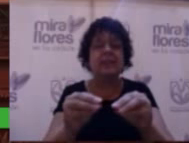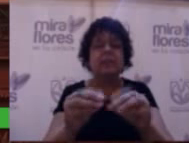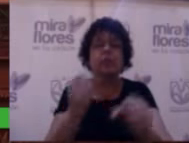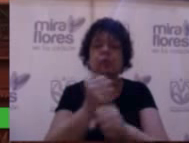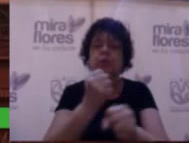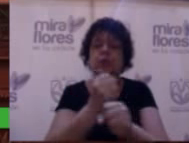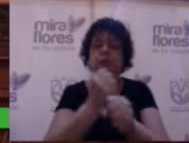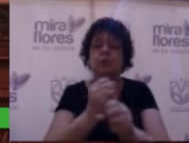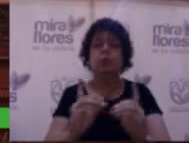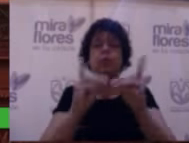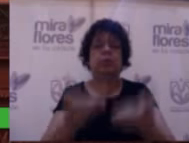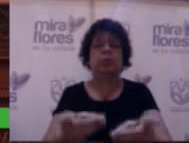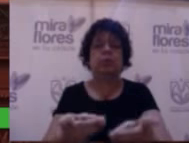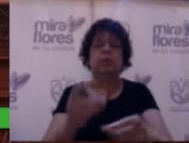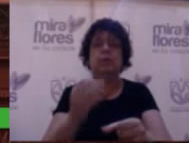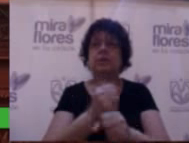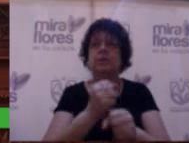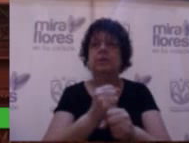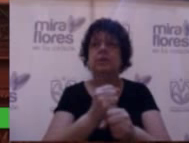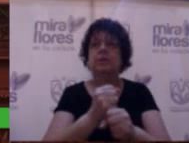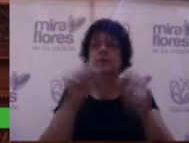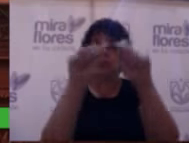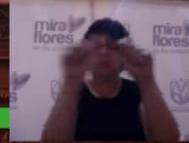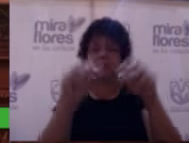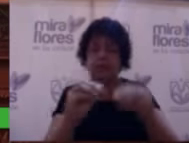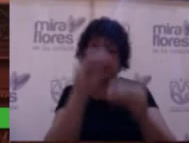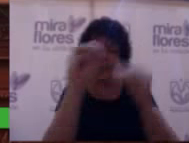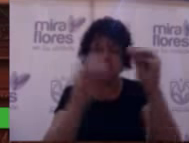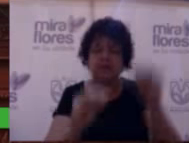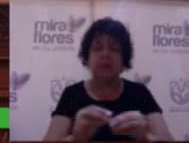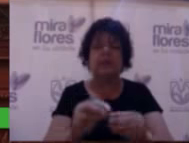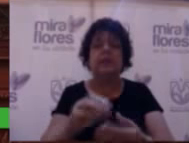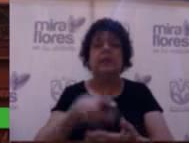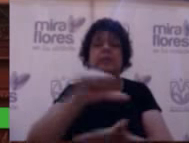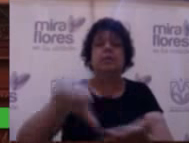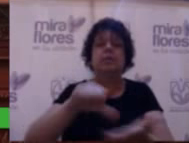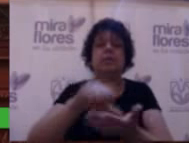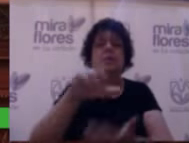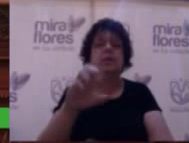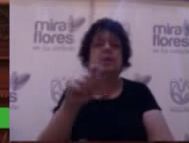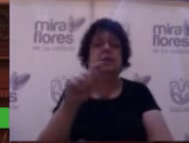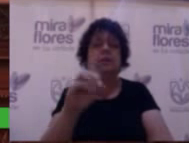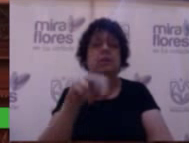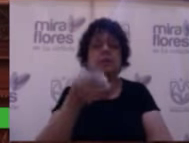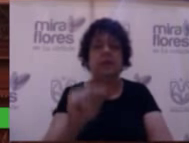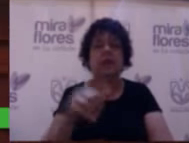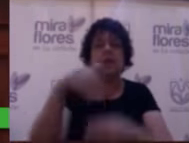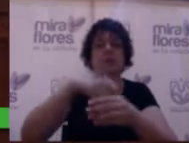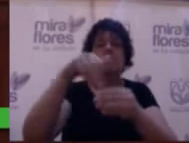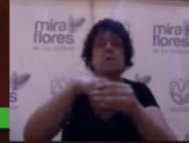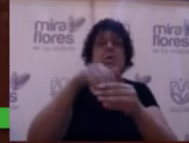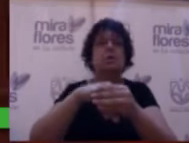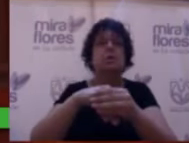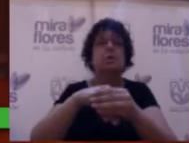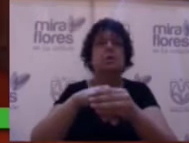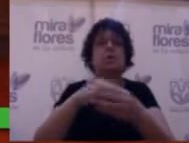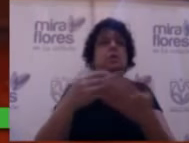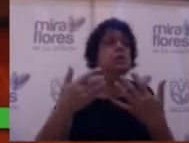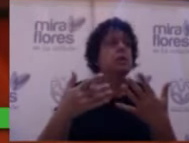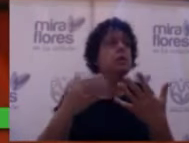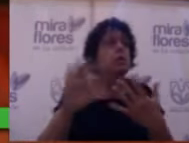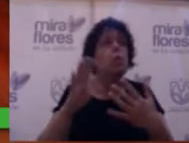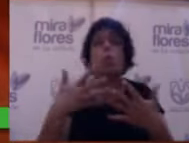esta escultura que, como dije hace un momento, está en el Parque Letonia. Dicho esto, procederemos al voto si es que no hay alguien que quiera